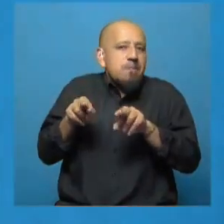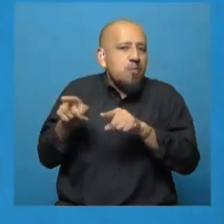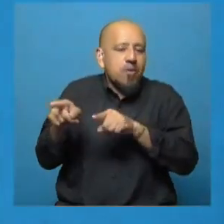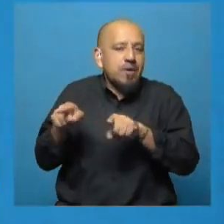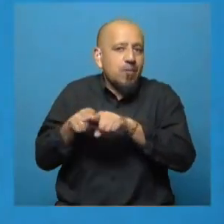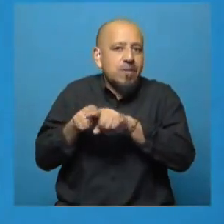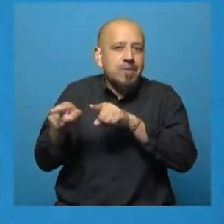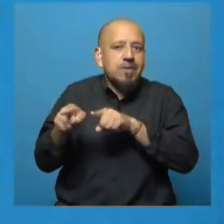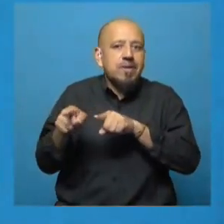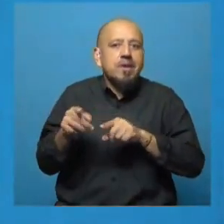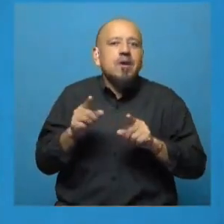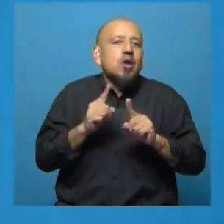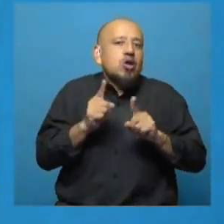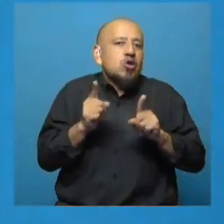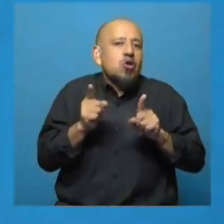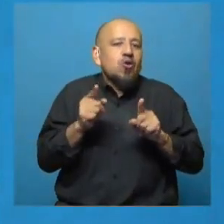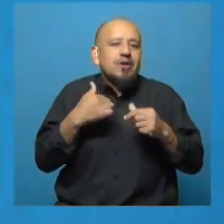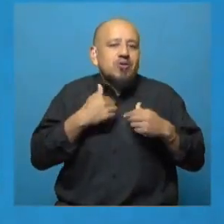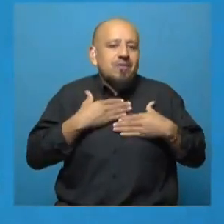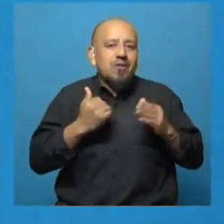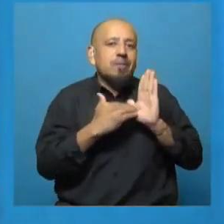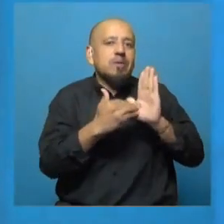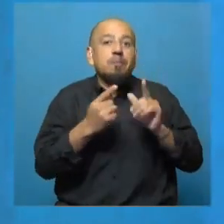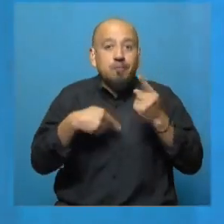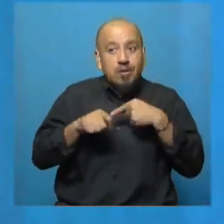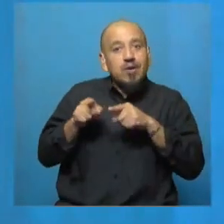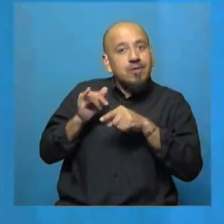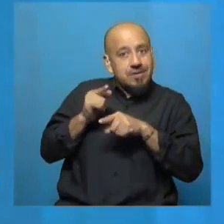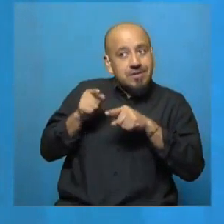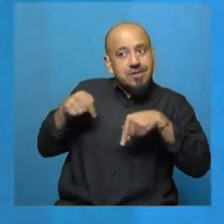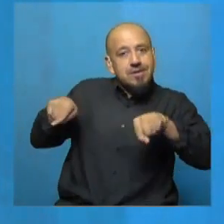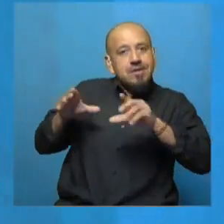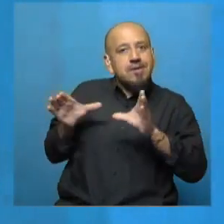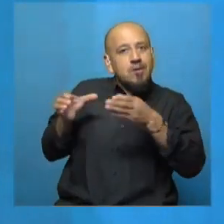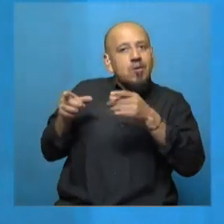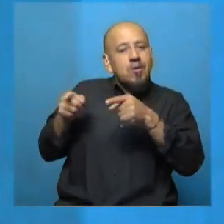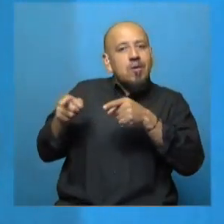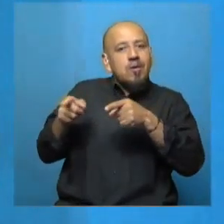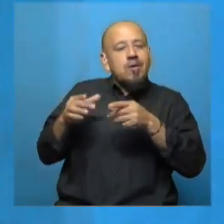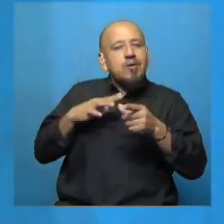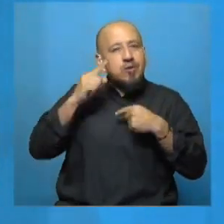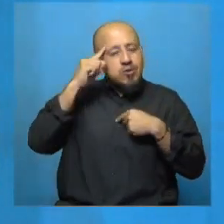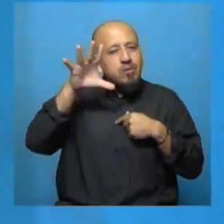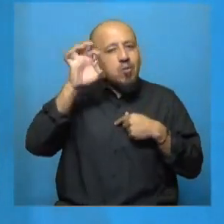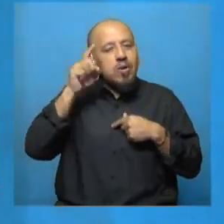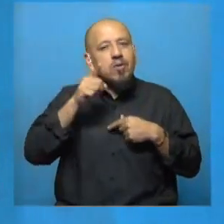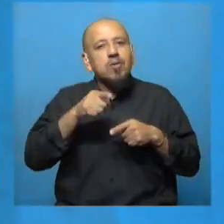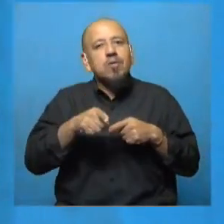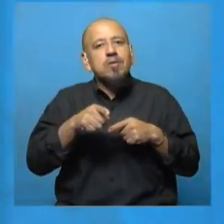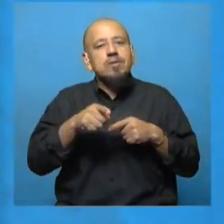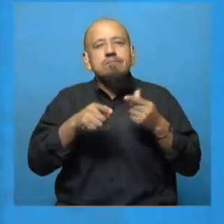este no que lo sigo representando pero En definitiva no es casualidad que en un momento me acuerdo